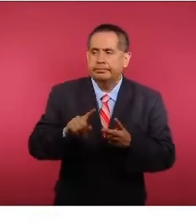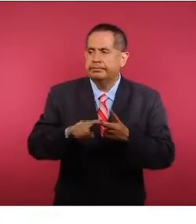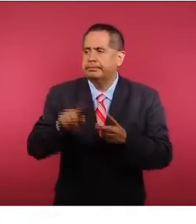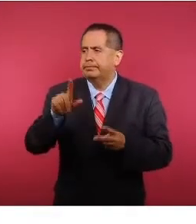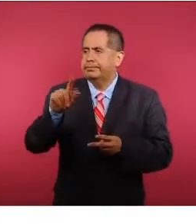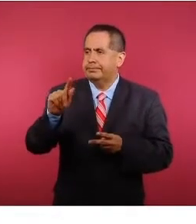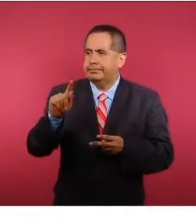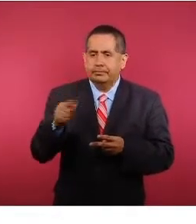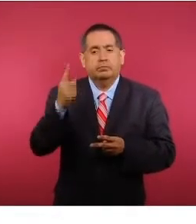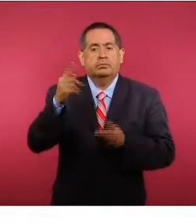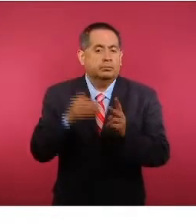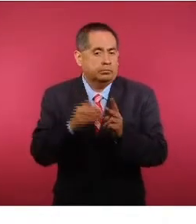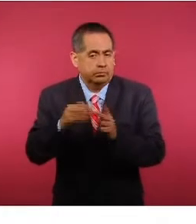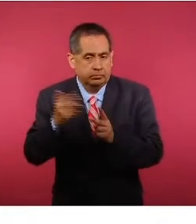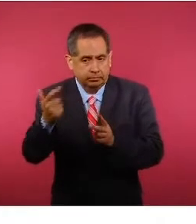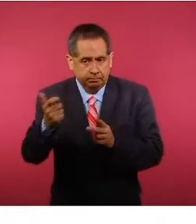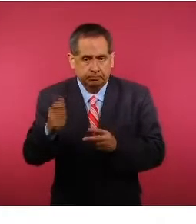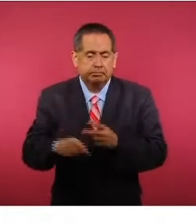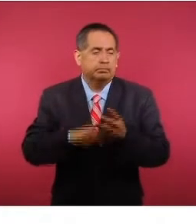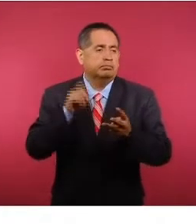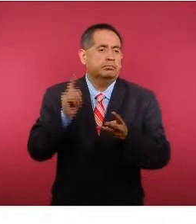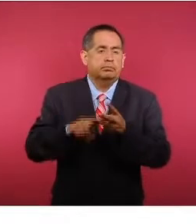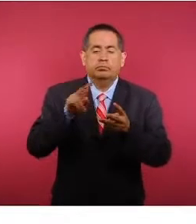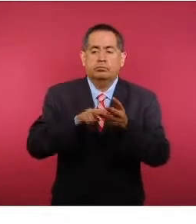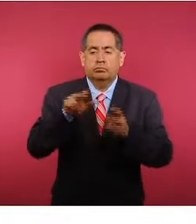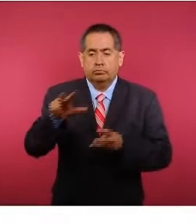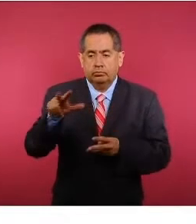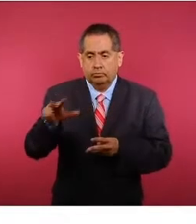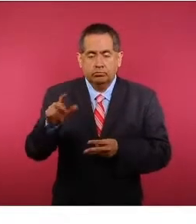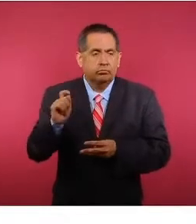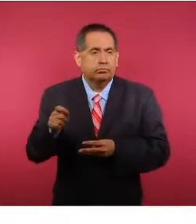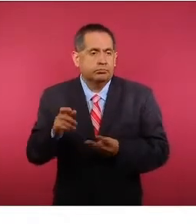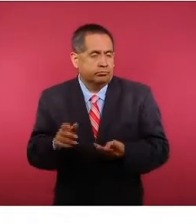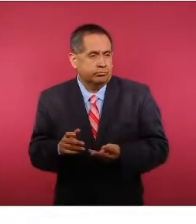de 71 millones de pesos. En el 2018,